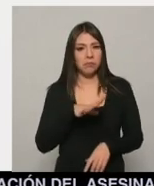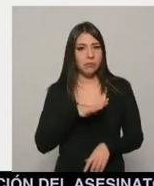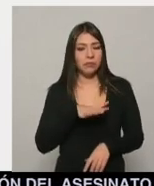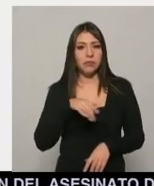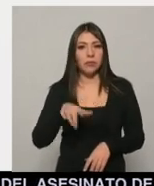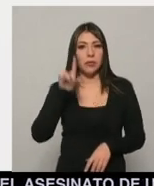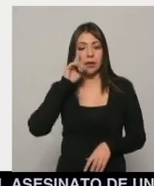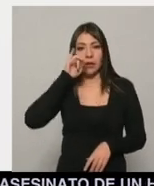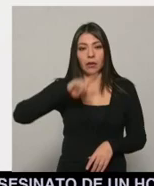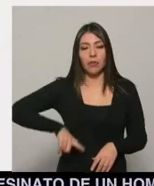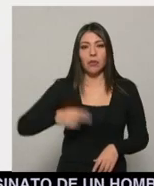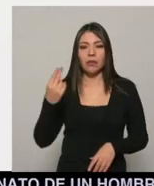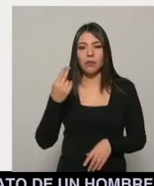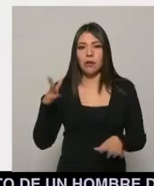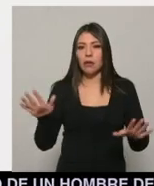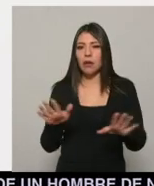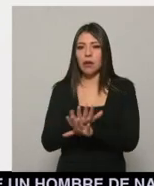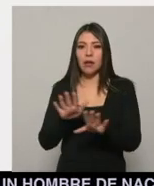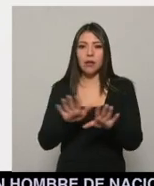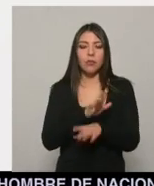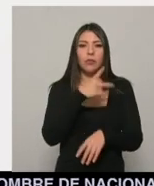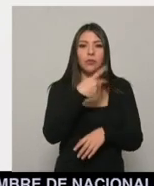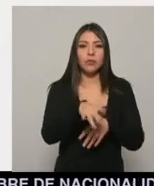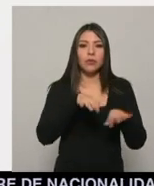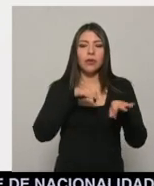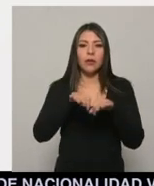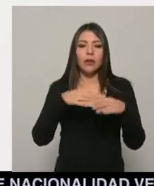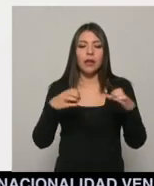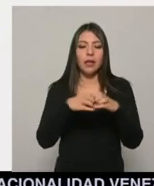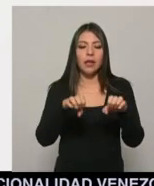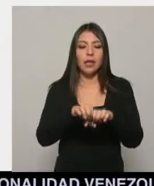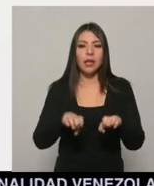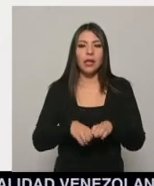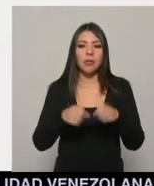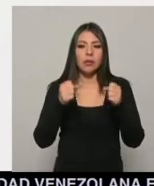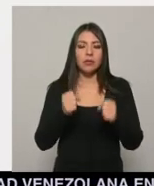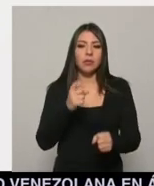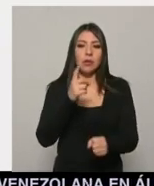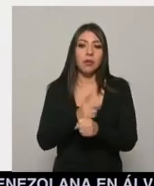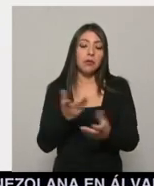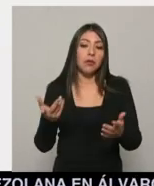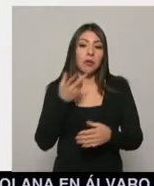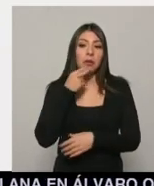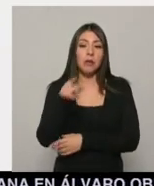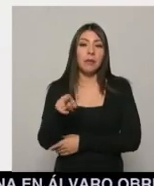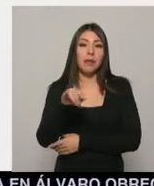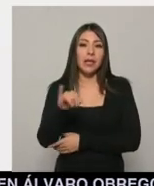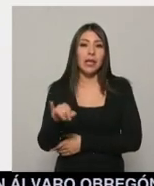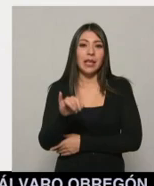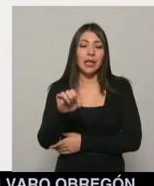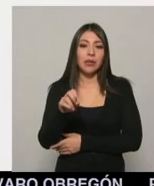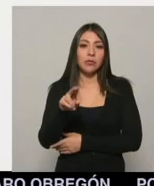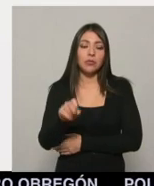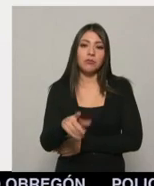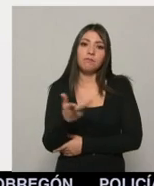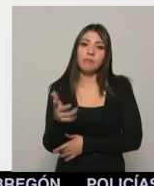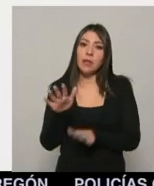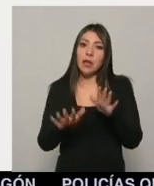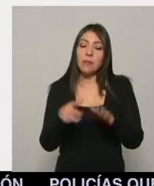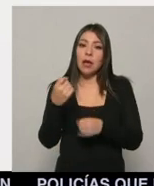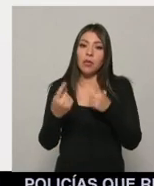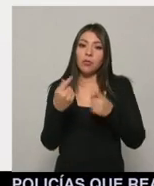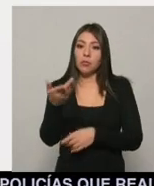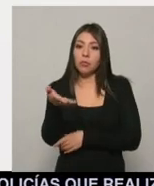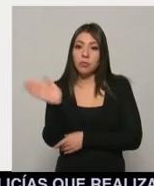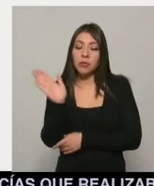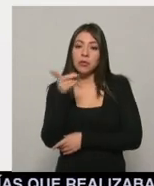Se habla aún de un ajuste importante en el Gabinete de Seguridad de la ciudad, de Jesús Horta, que quizás salga de la administración local. Hay quienes que le apuestan a que